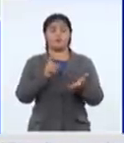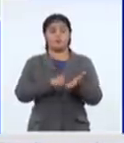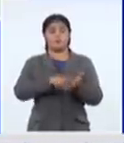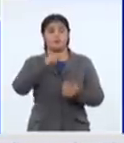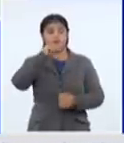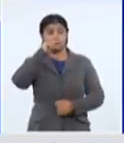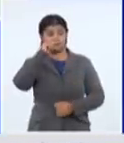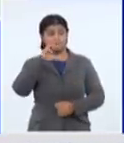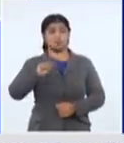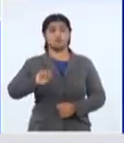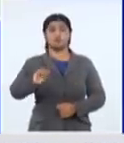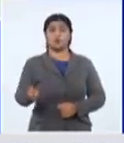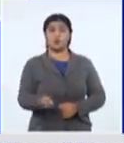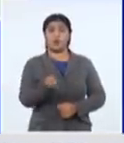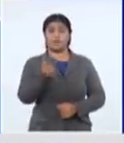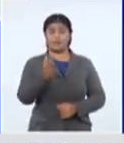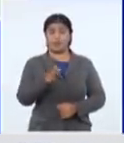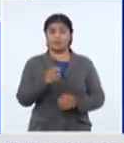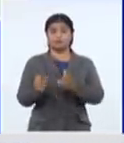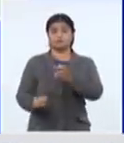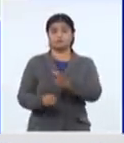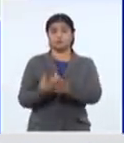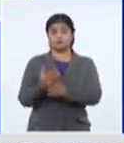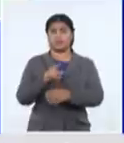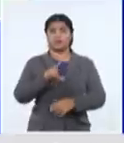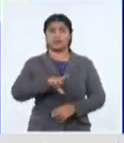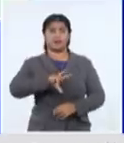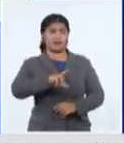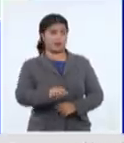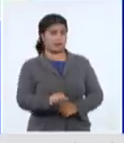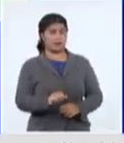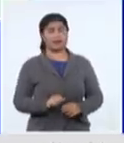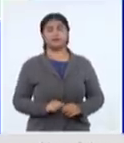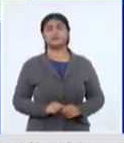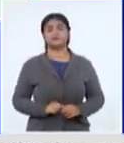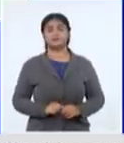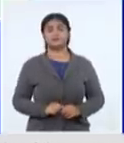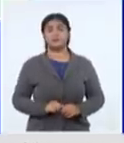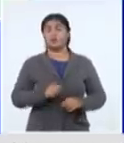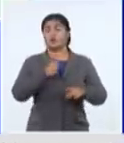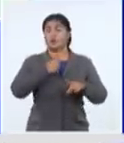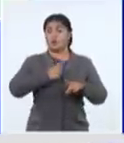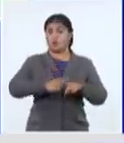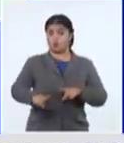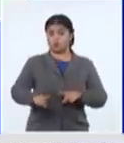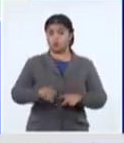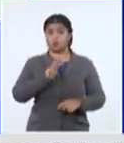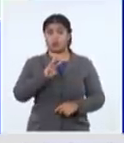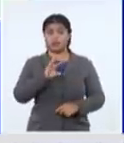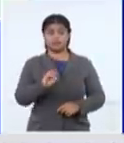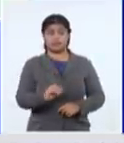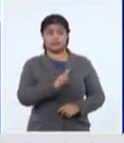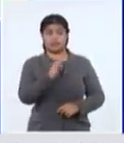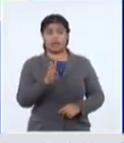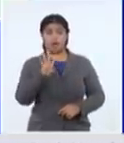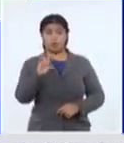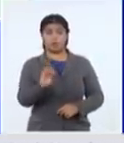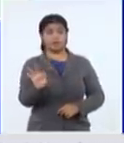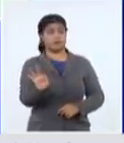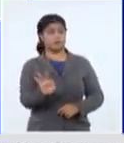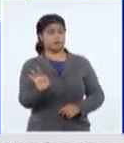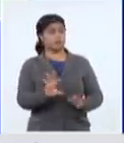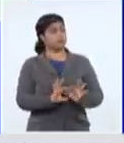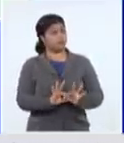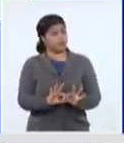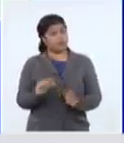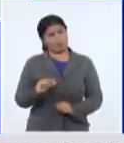con tasas bajas, pero de todas formas dentro de este grupo las más altas, entre 30 y 40, pues Santiago de